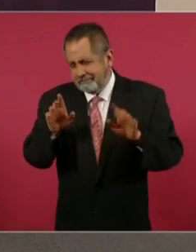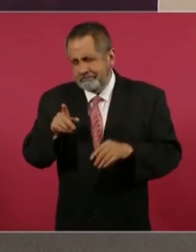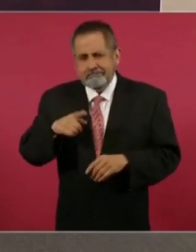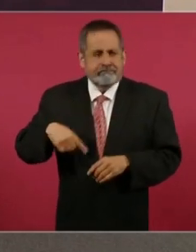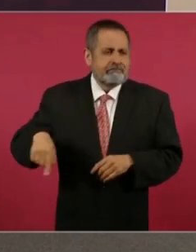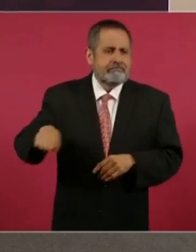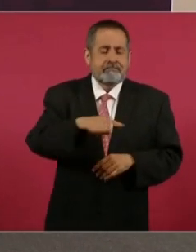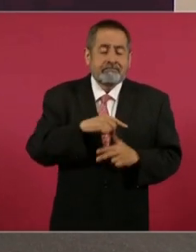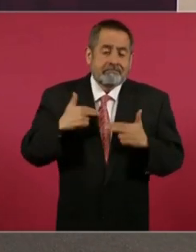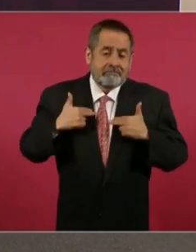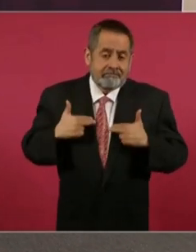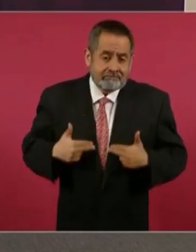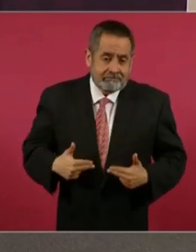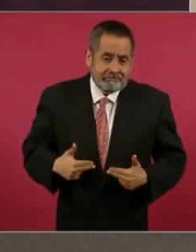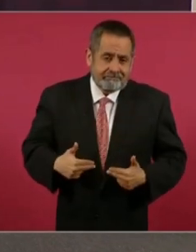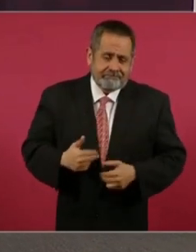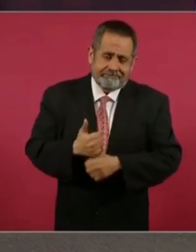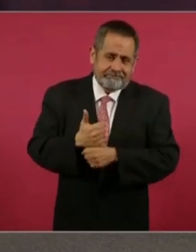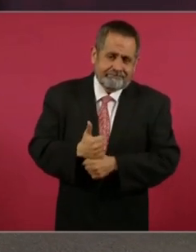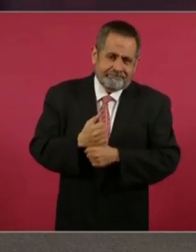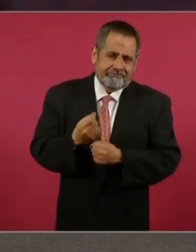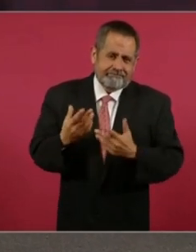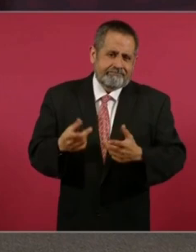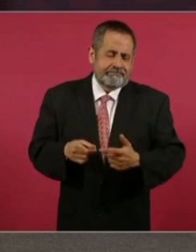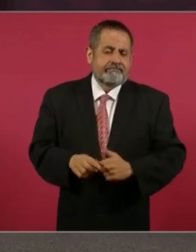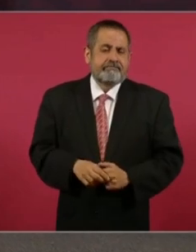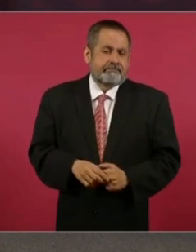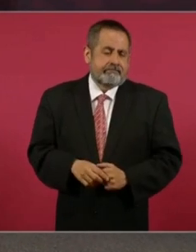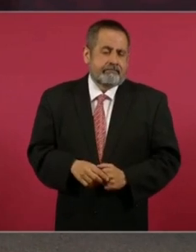Son seres humanos. Ya en